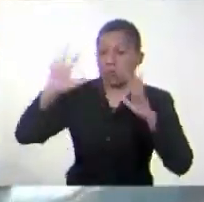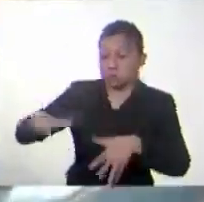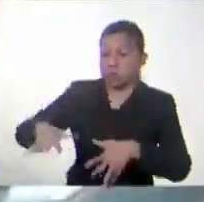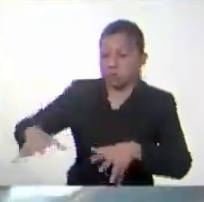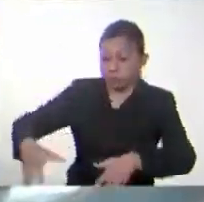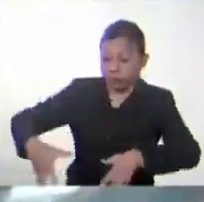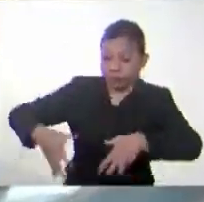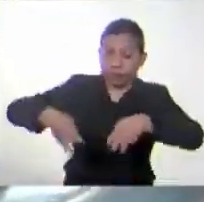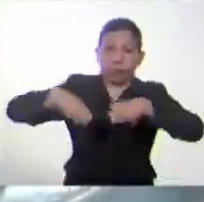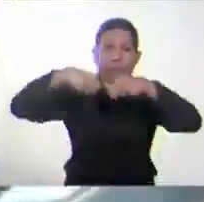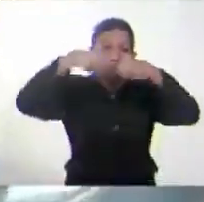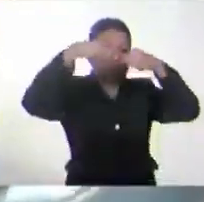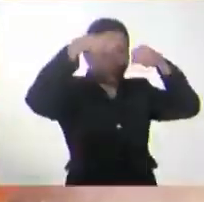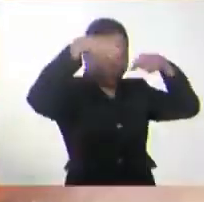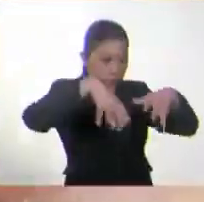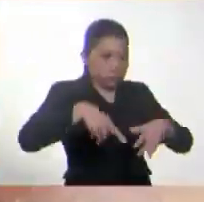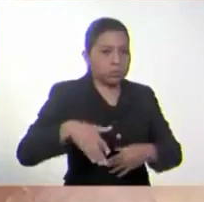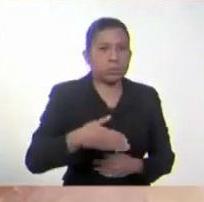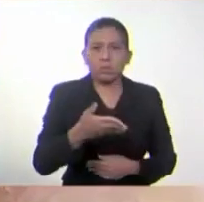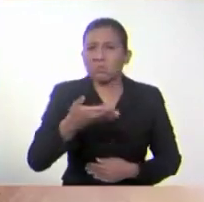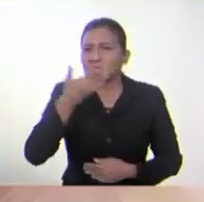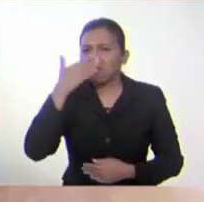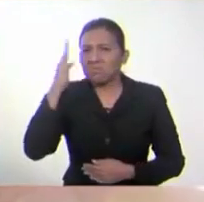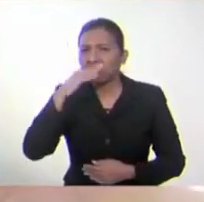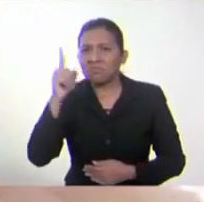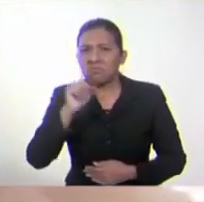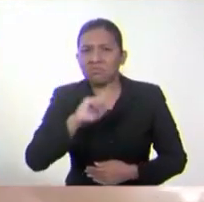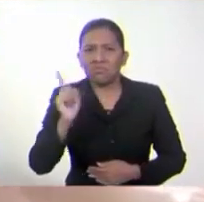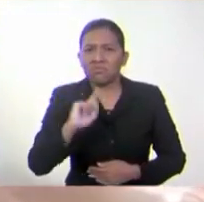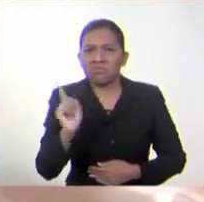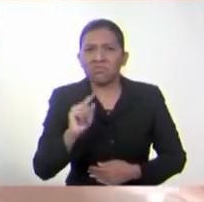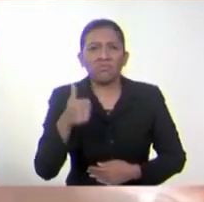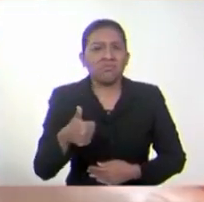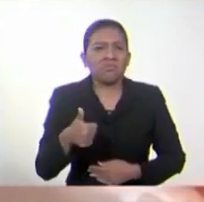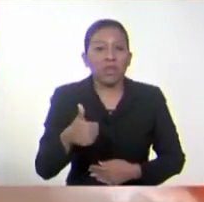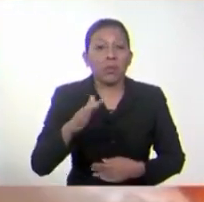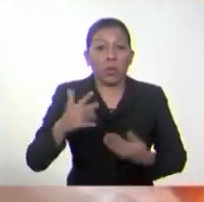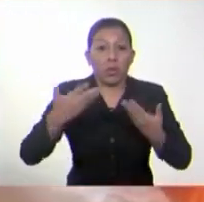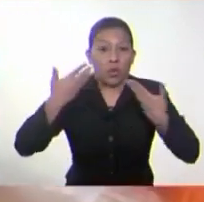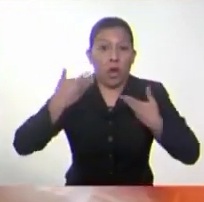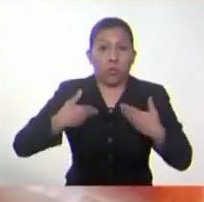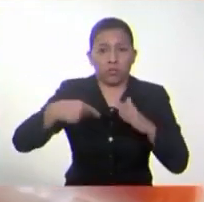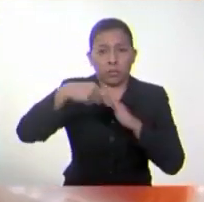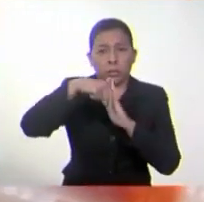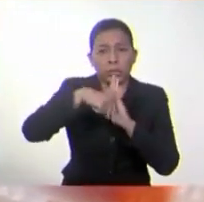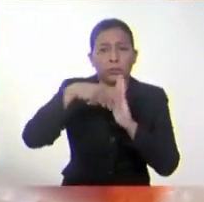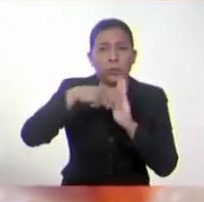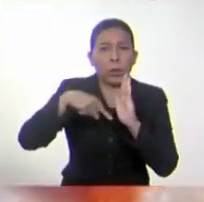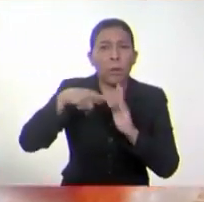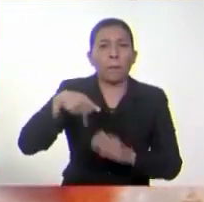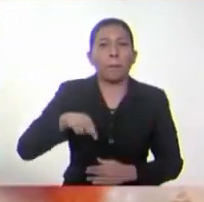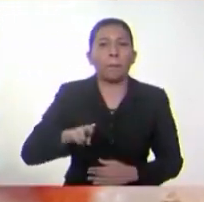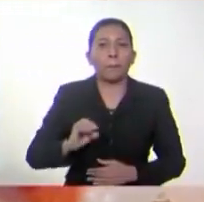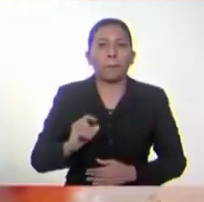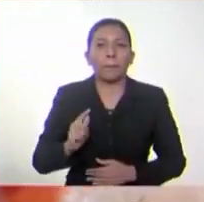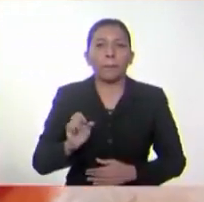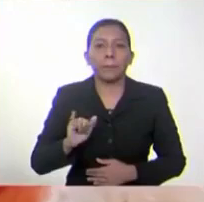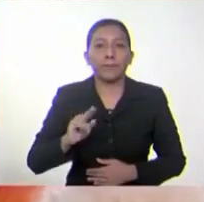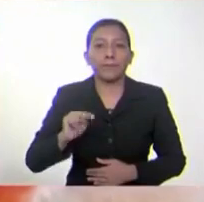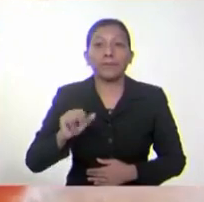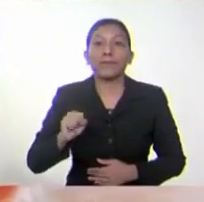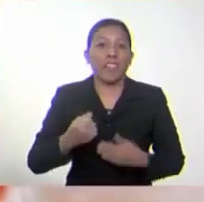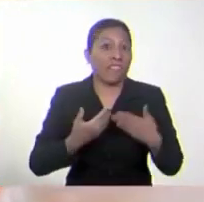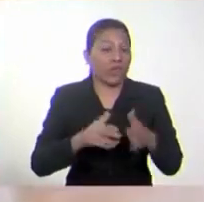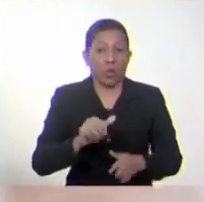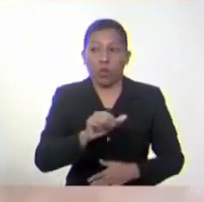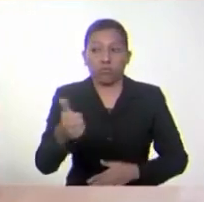agua apenas tiene olor. El músculo del pescado está formado por una clase de proteínas distintas a las de otros